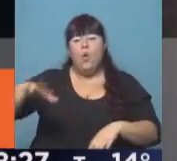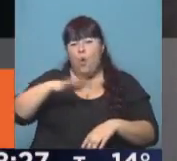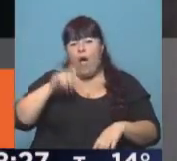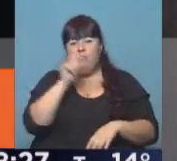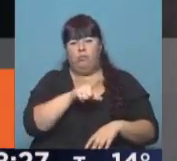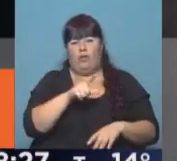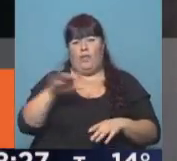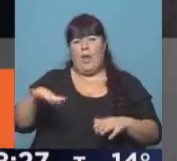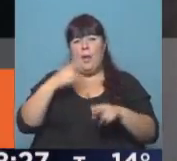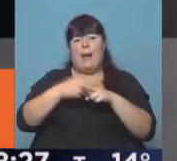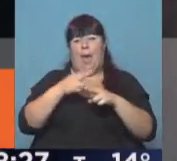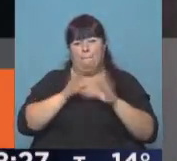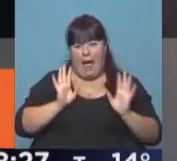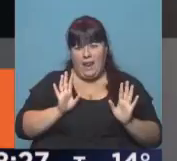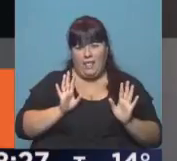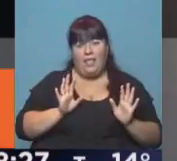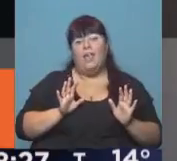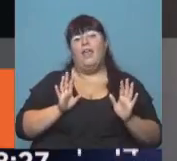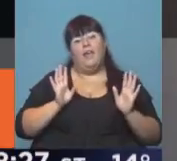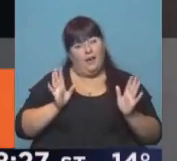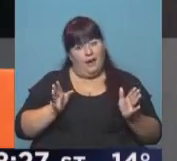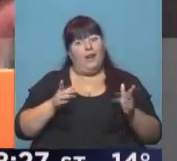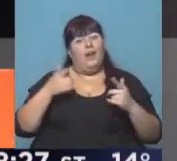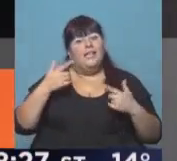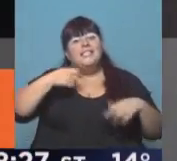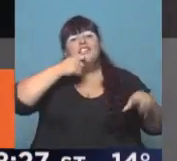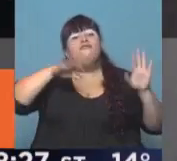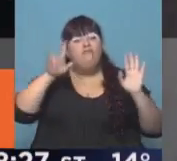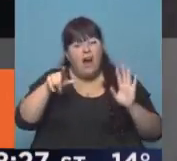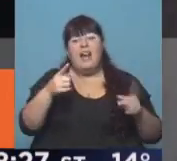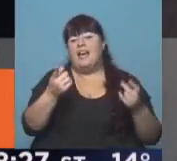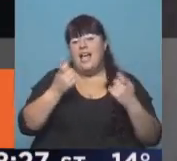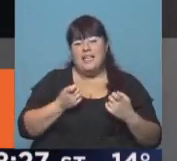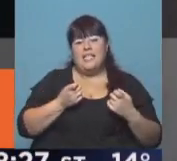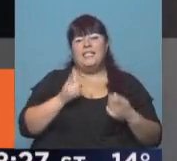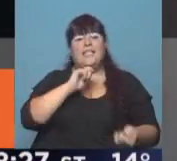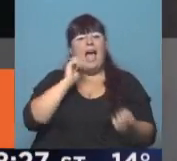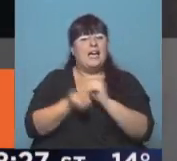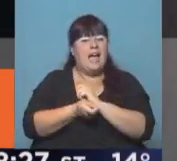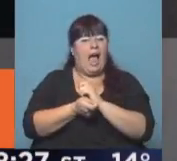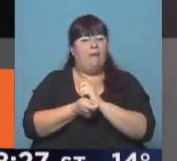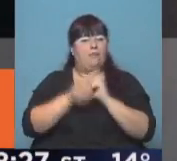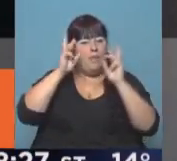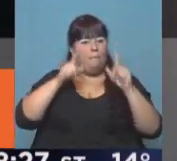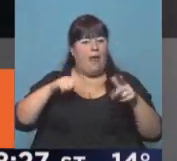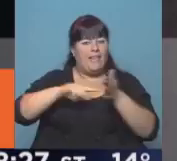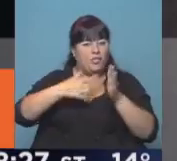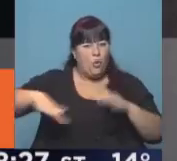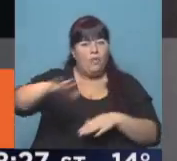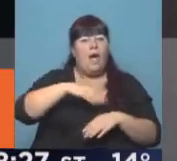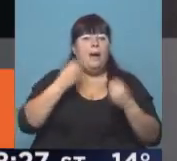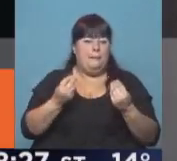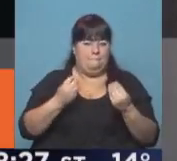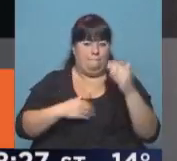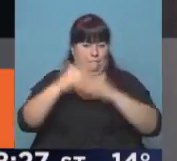eran de zonificación parque con lo cual había enrique hubieran requerido que hubiese un cambio del código de planeamiento urbano para poder